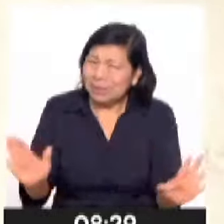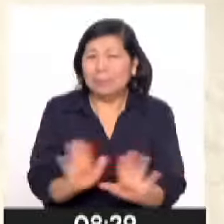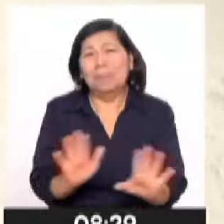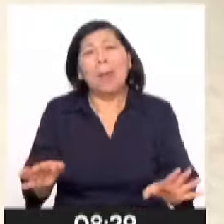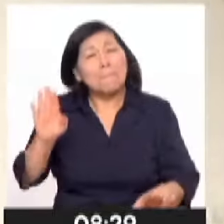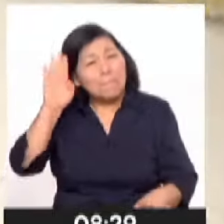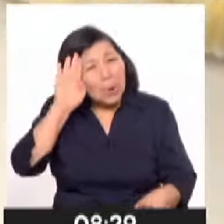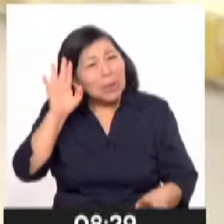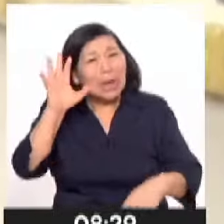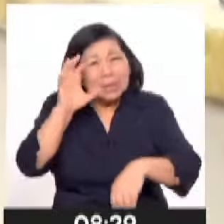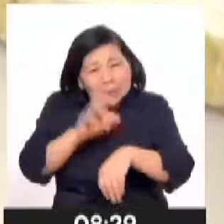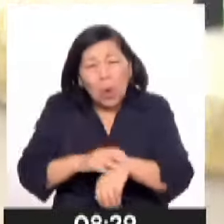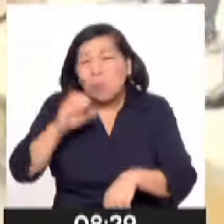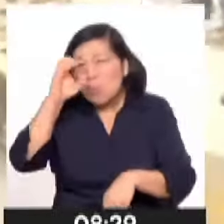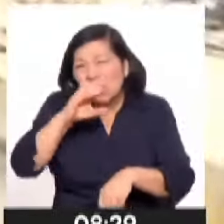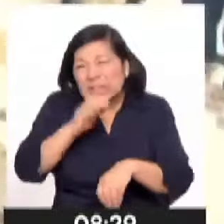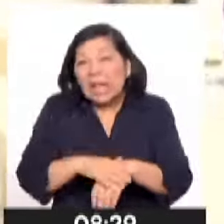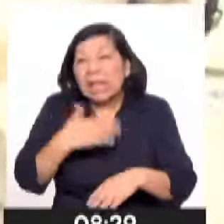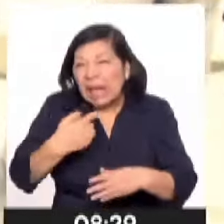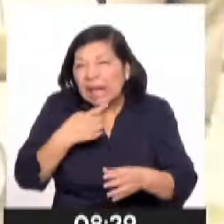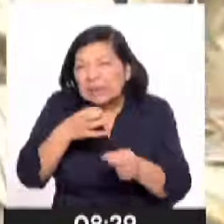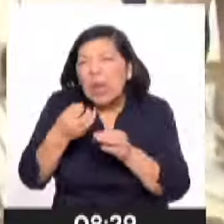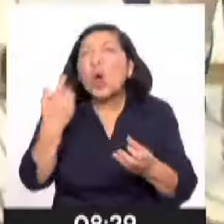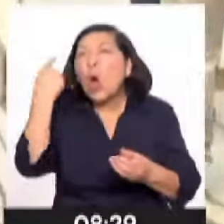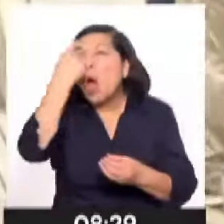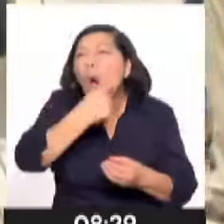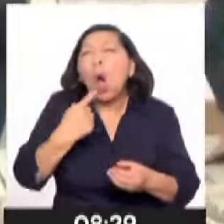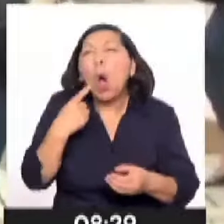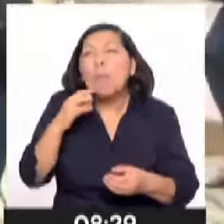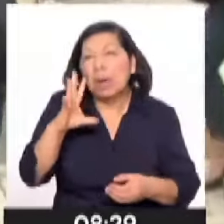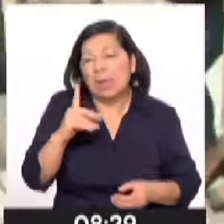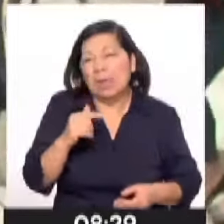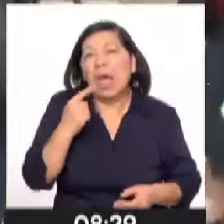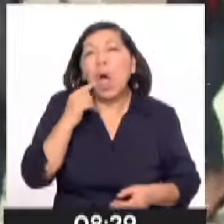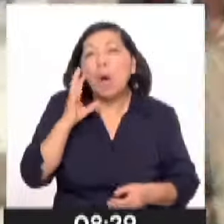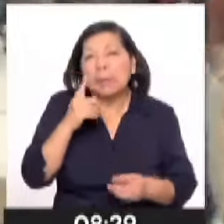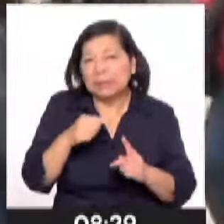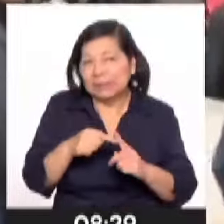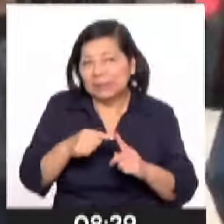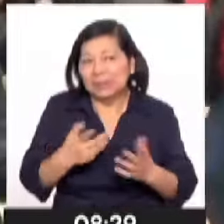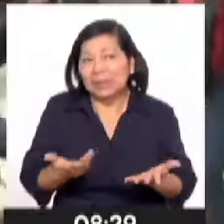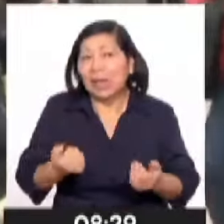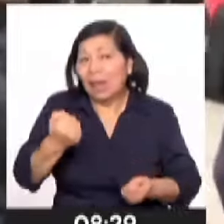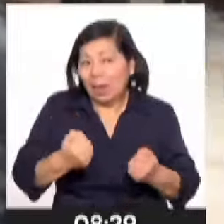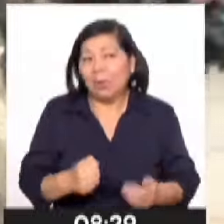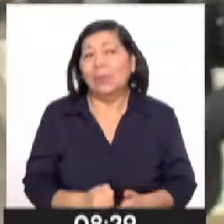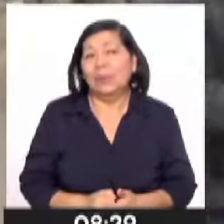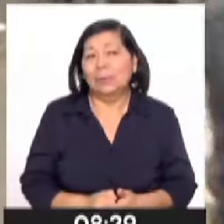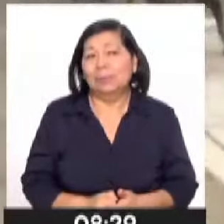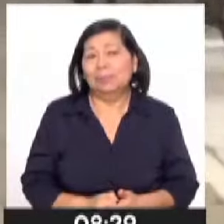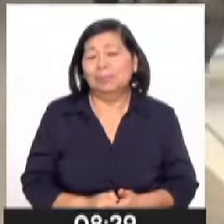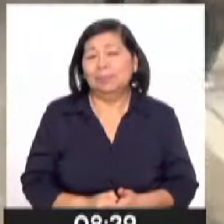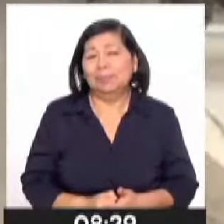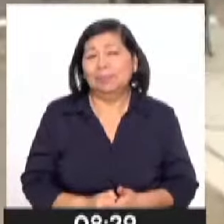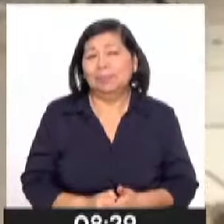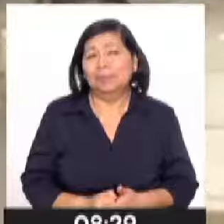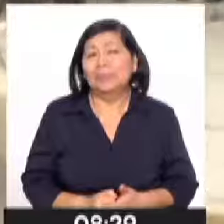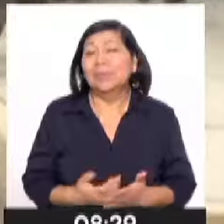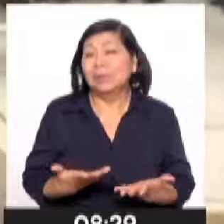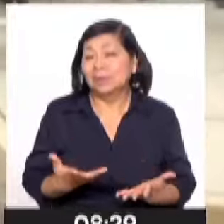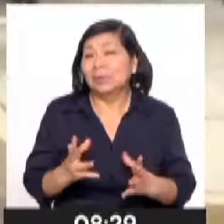que la policía dé con ambos sujetos, ya dieron las características e inclusive del vehículo